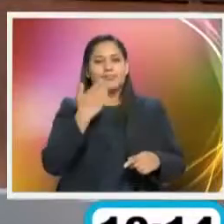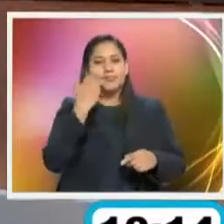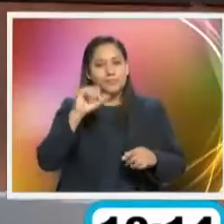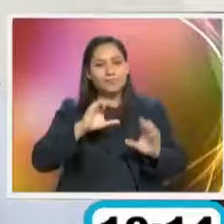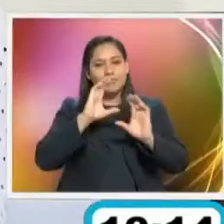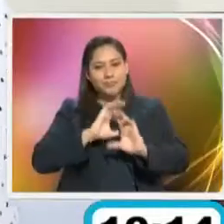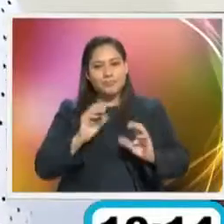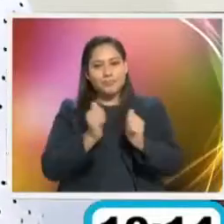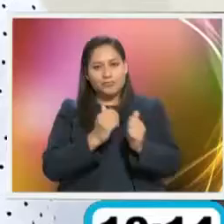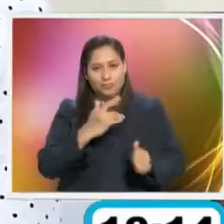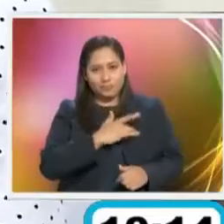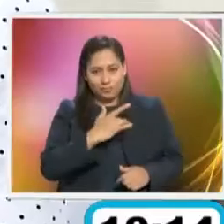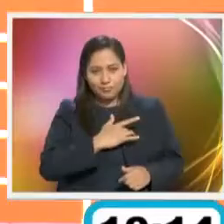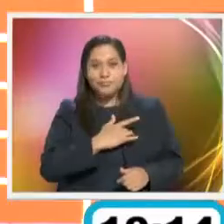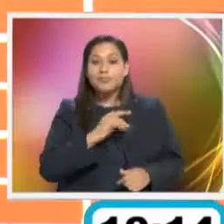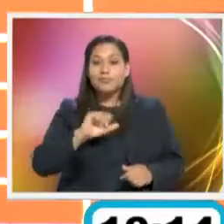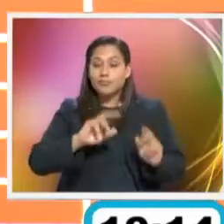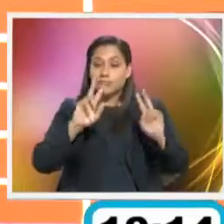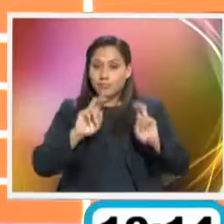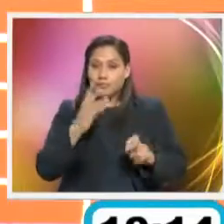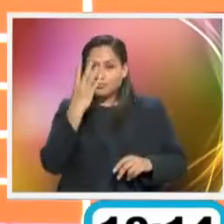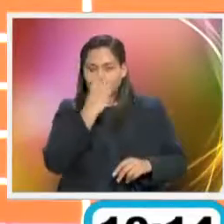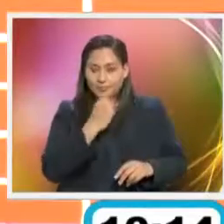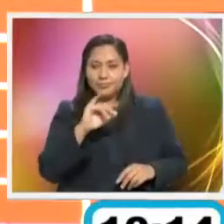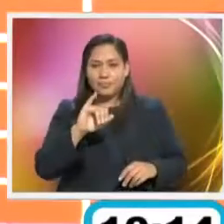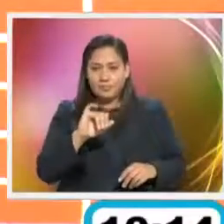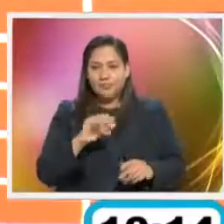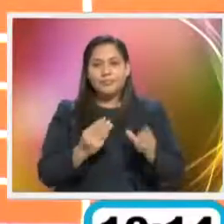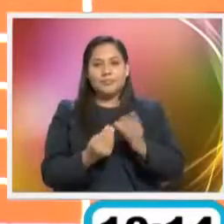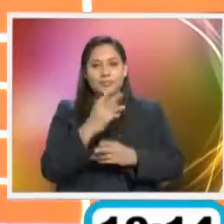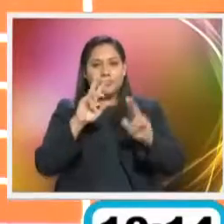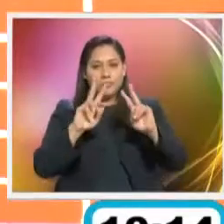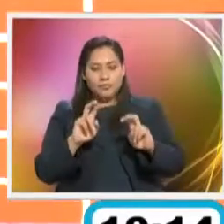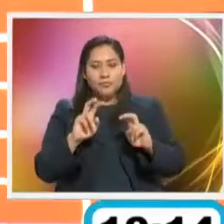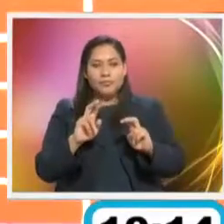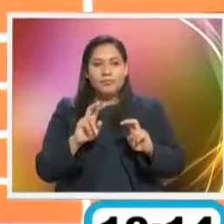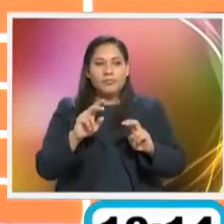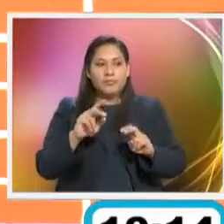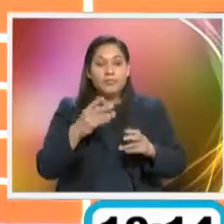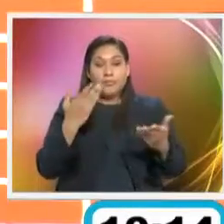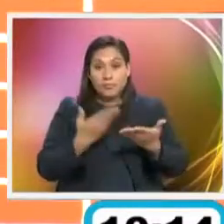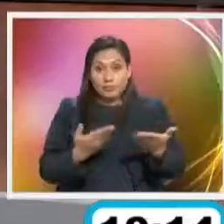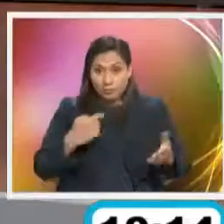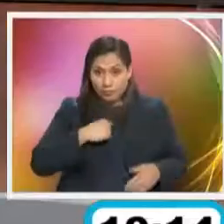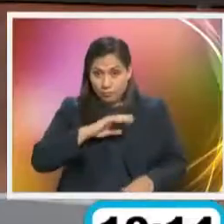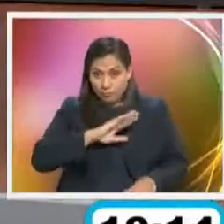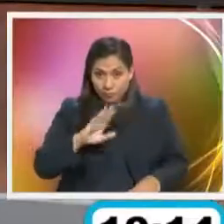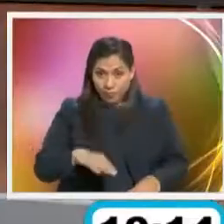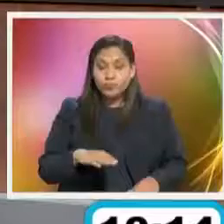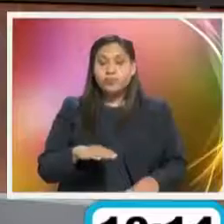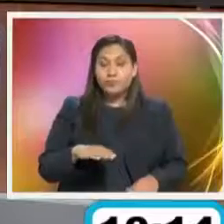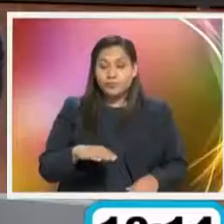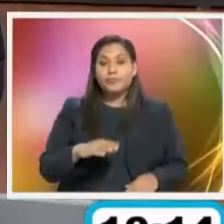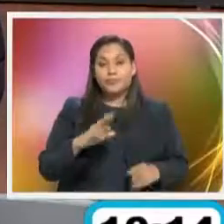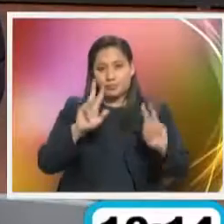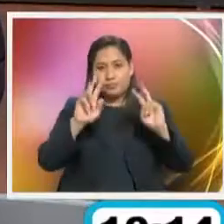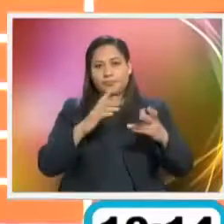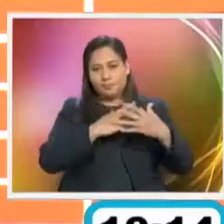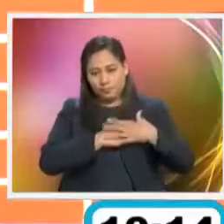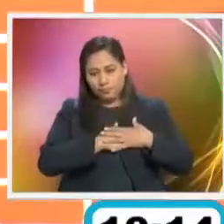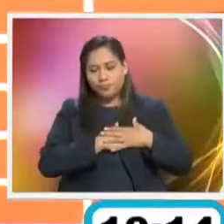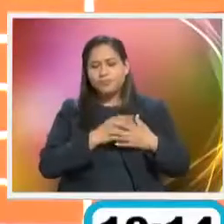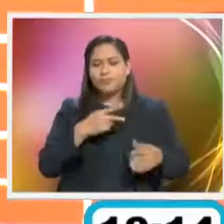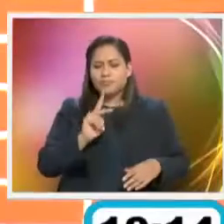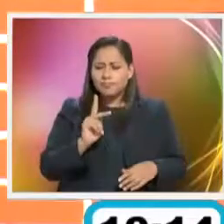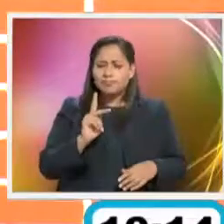de hoy nos traes un muy buen tema, ¿no? Sí, pues es un nuevo sencillo que se llama Si ahora me muero. Es una canción de amor, pero quería